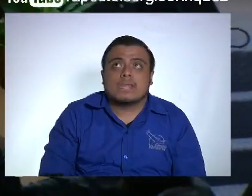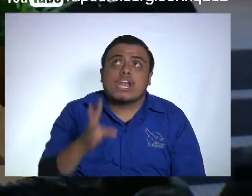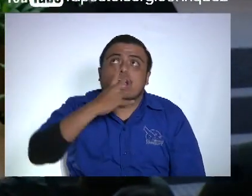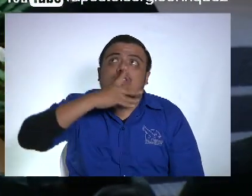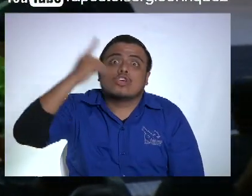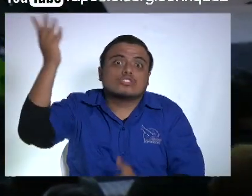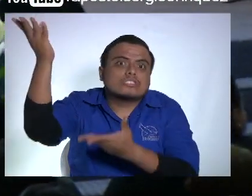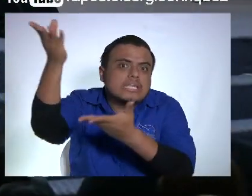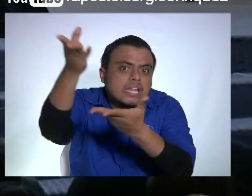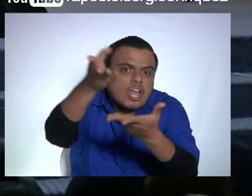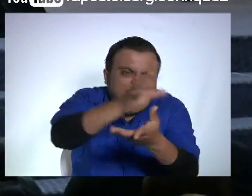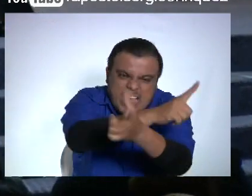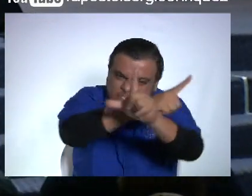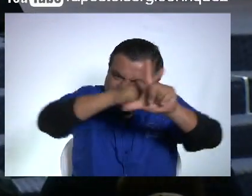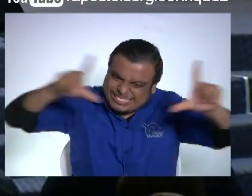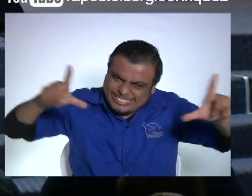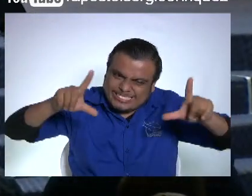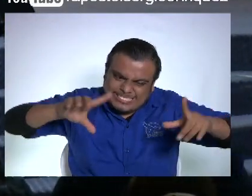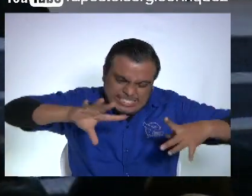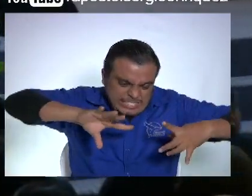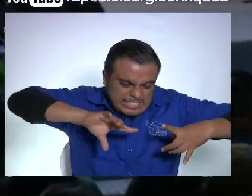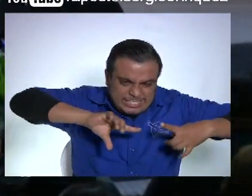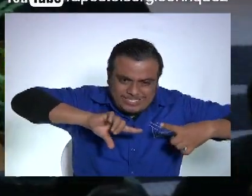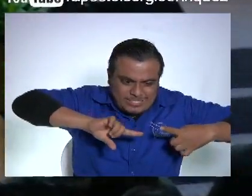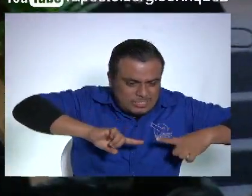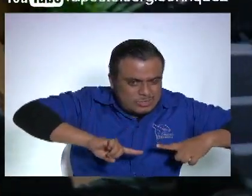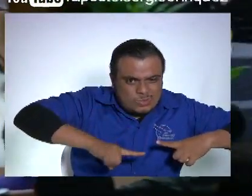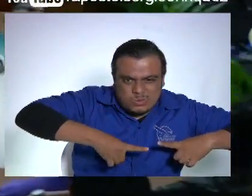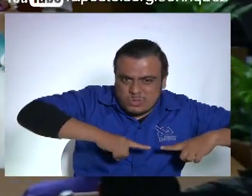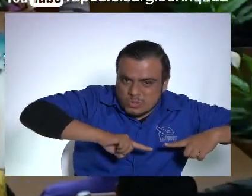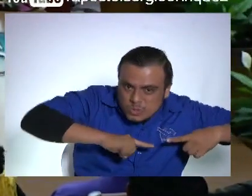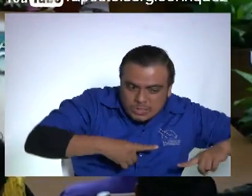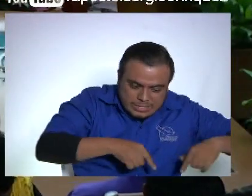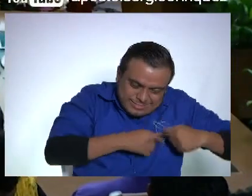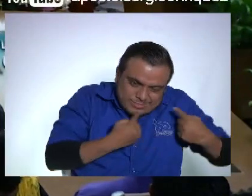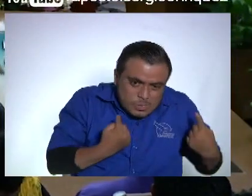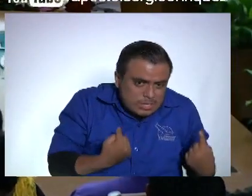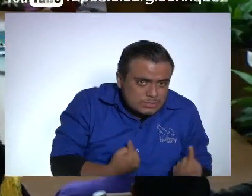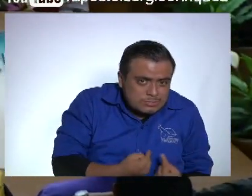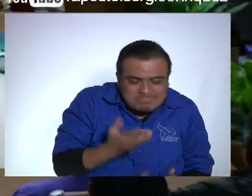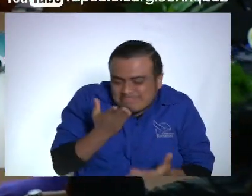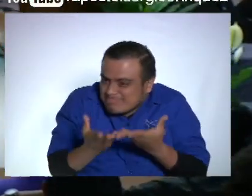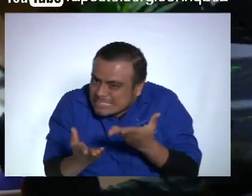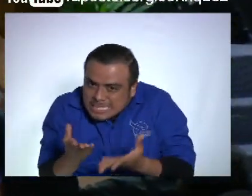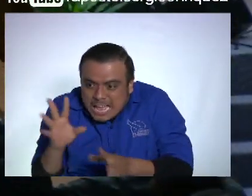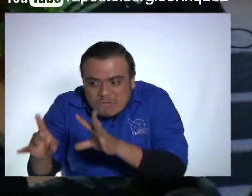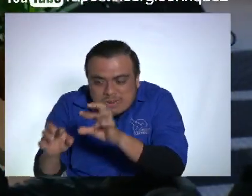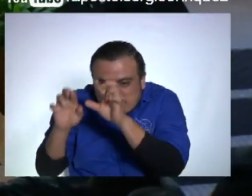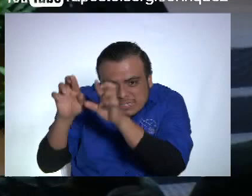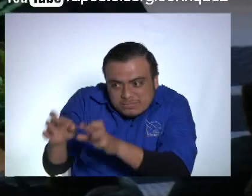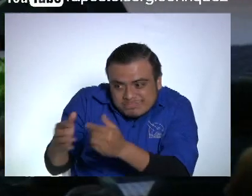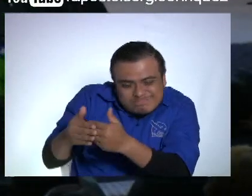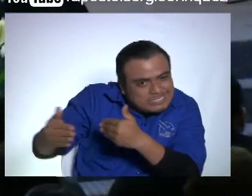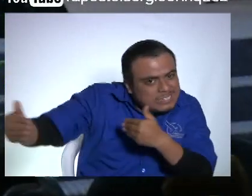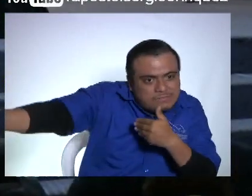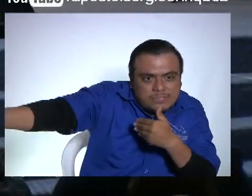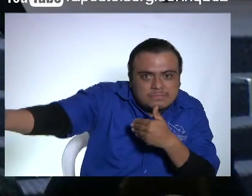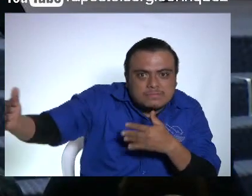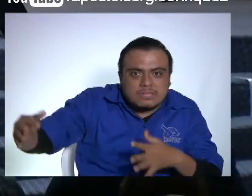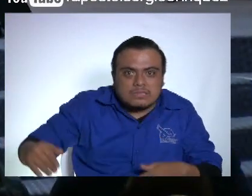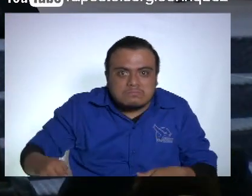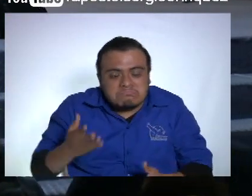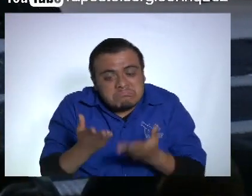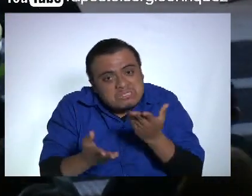a libertarte de ese dolor que una persona te hirió en tu corazón, que una persona te abandonó. Tal vez tu